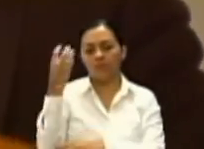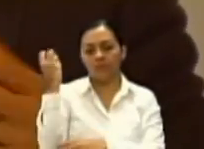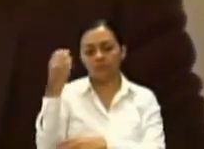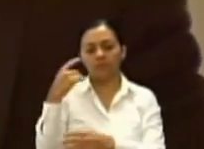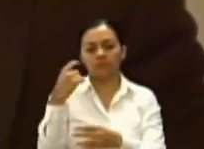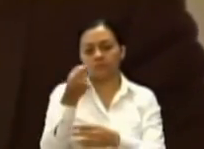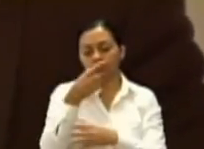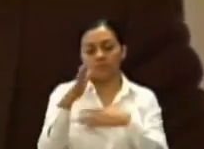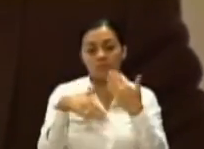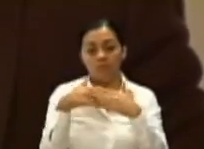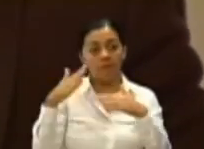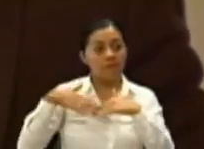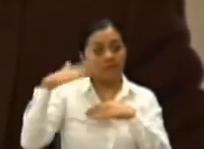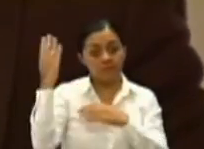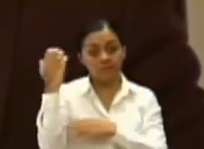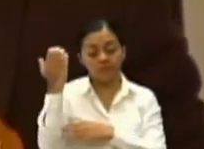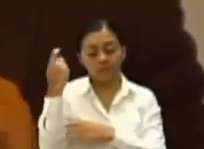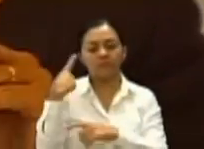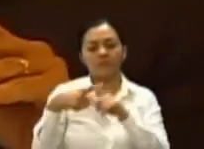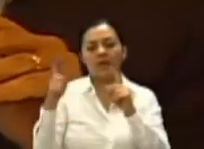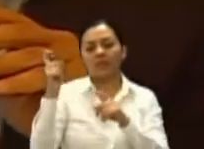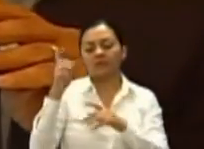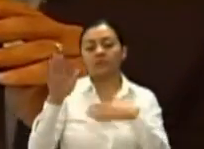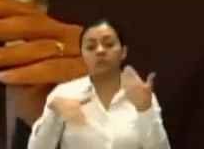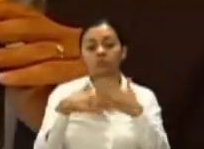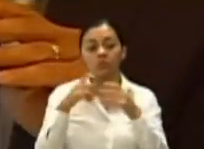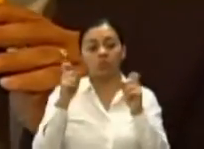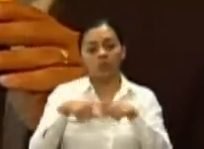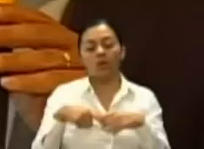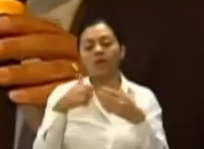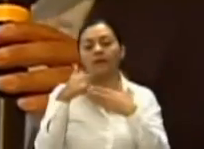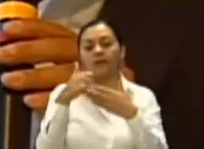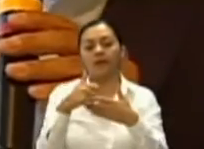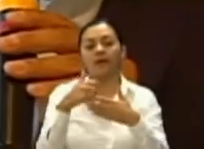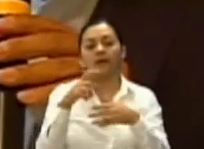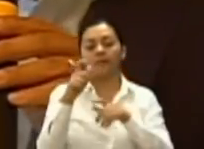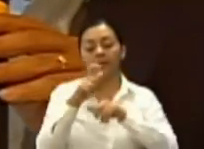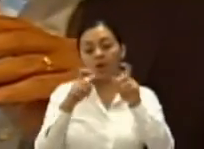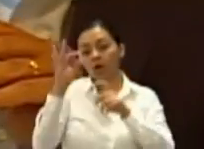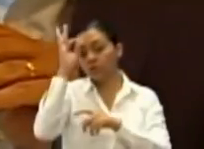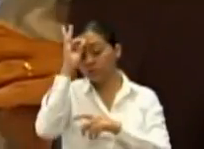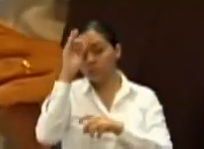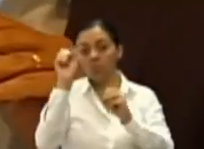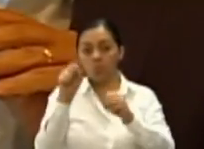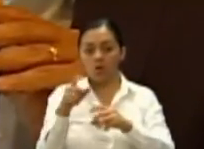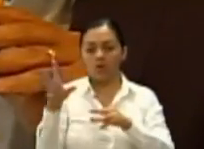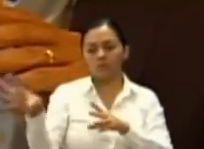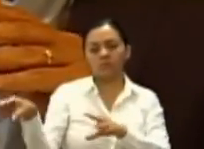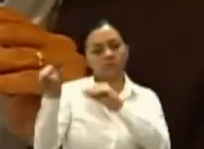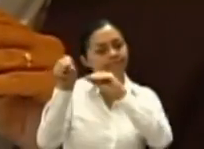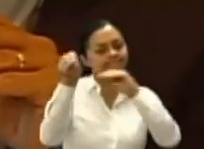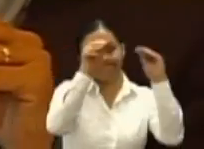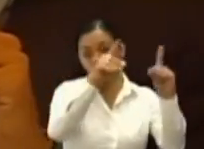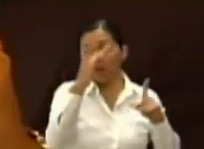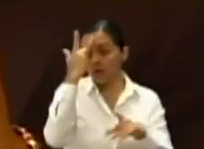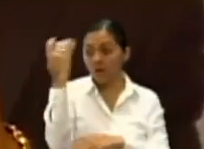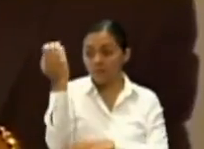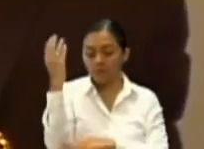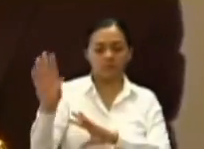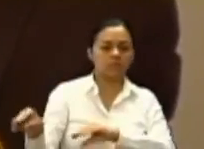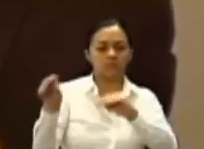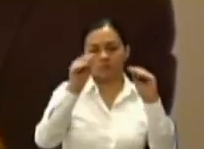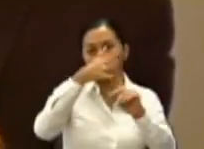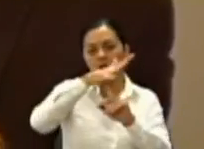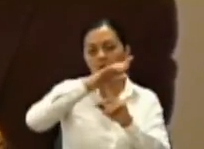algo mayor enseguida llega llega la ambulancia se lo puede back se lo puede tratar el hospital móvil se lo puede evacuar en